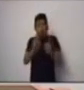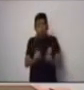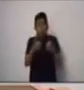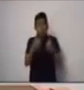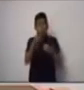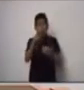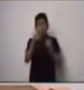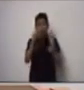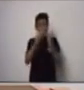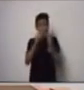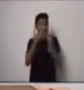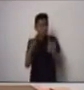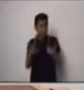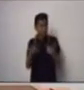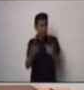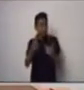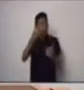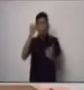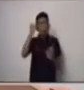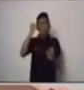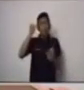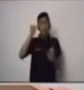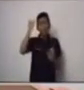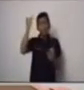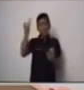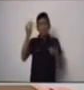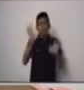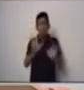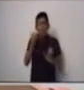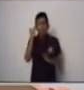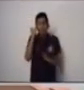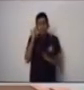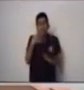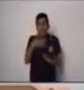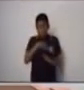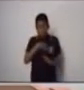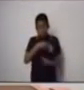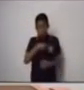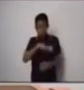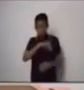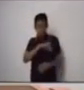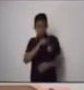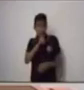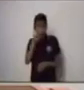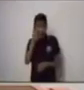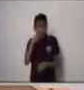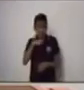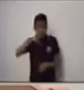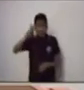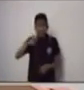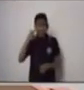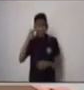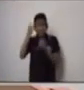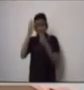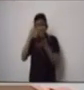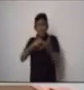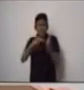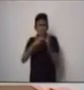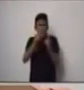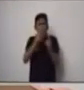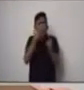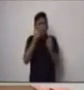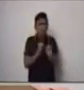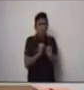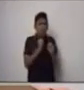gavetas esto ustedes lo van a hacer en casa pueden consultar en algún diccionario en algún libro o incluso